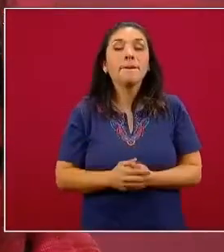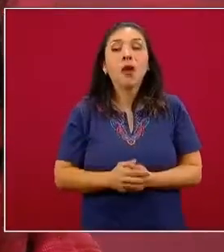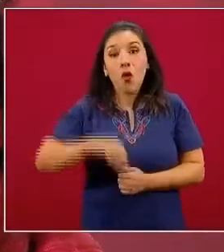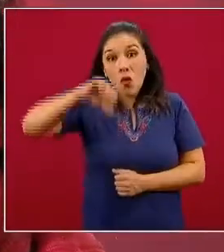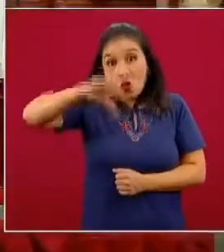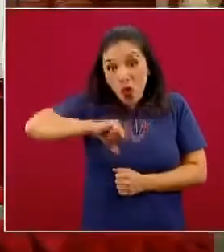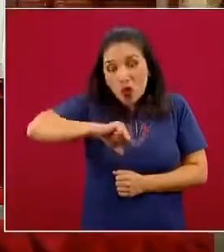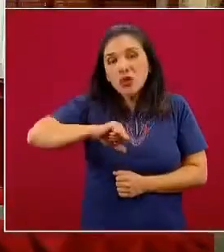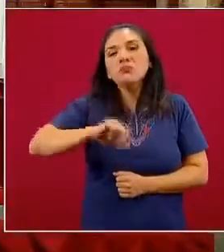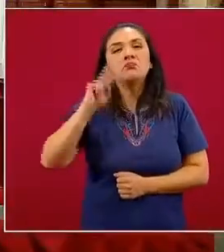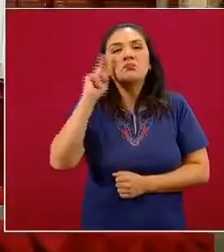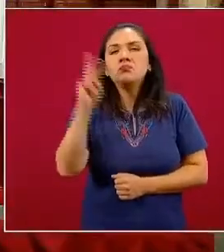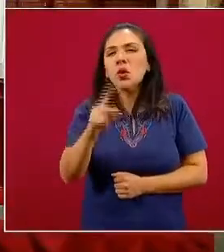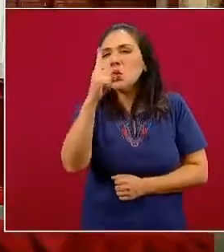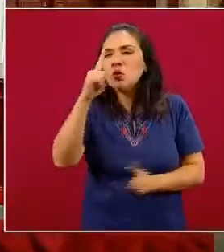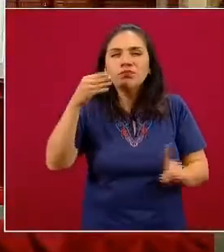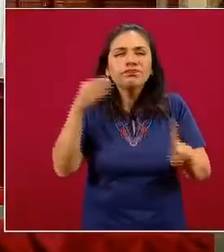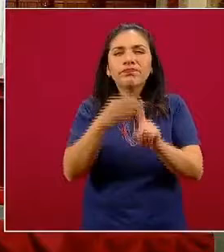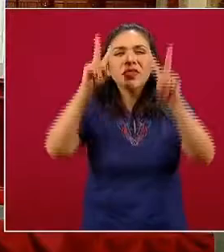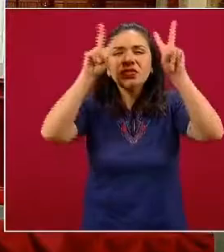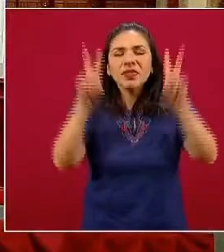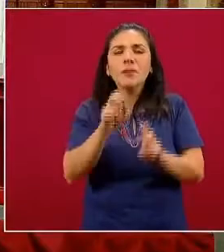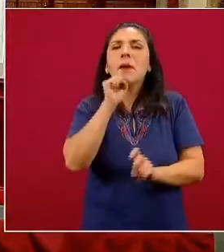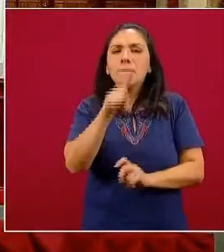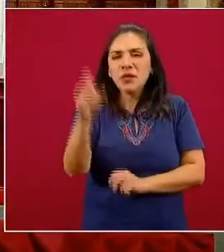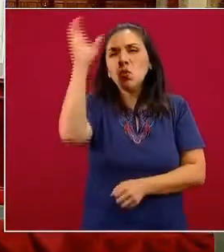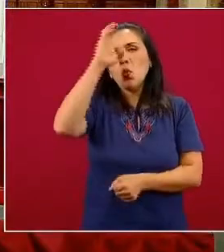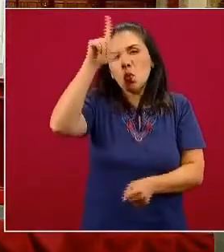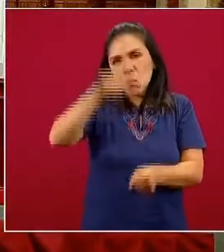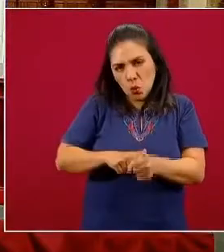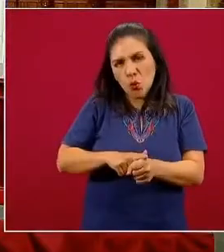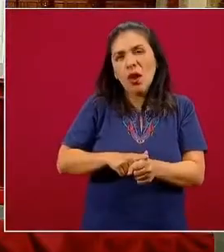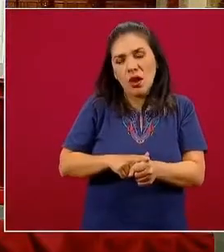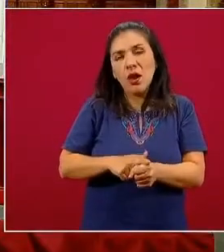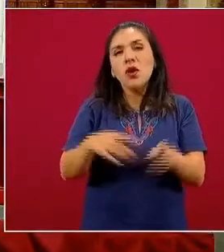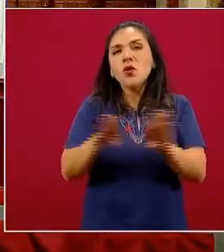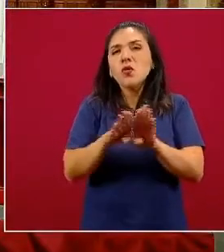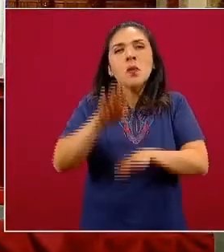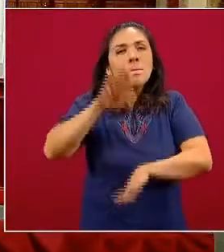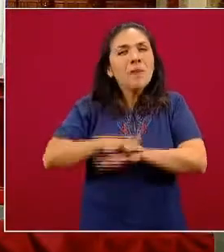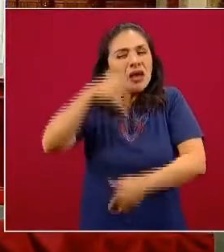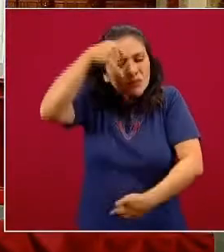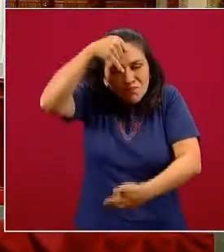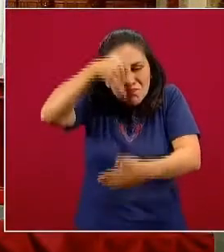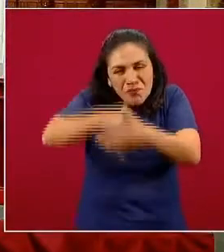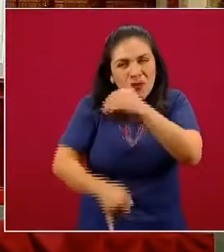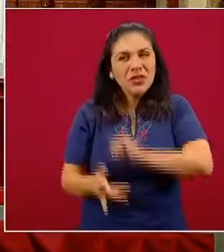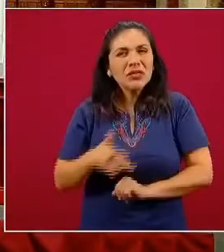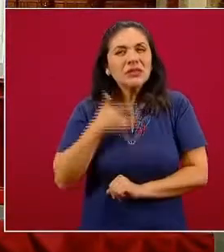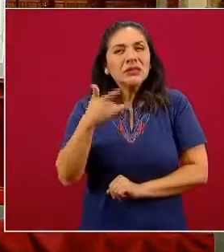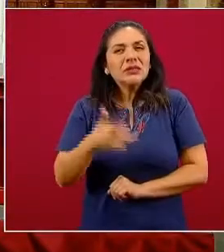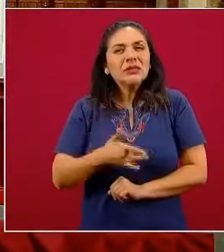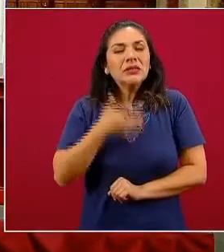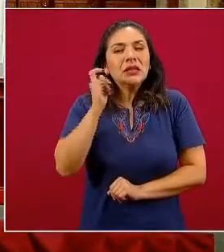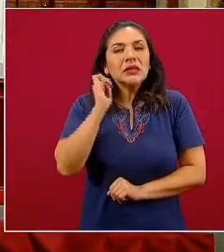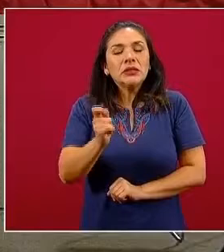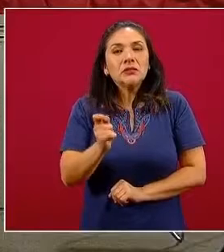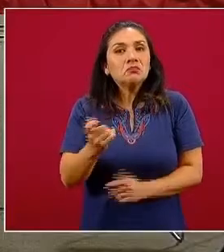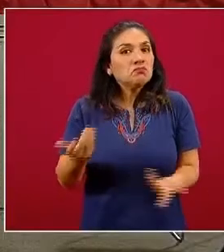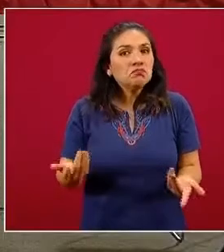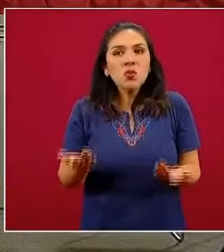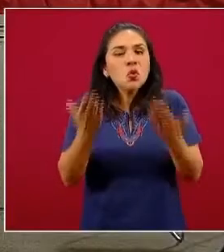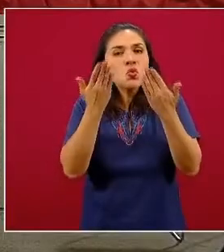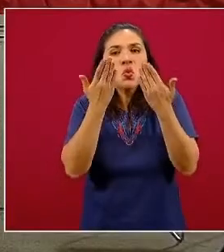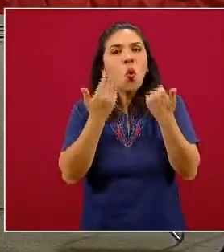Ahora vamos a tocar un tema que tiene que ver también con la cultura, con una cultura muy profunda. No